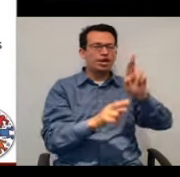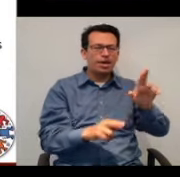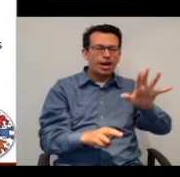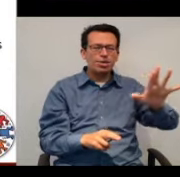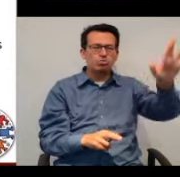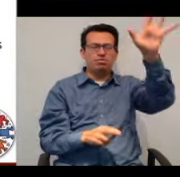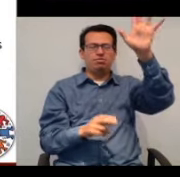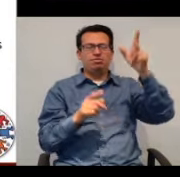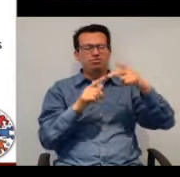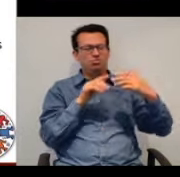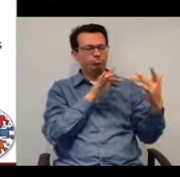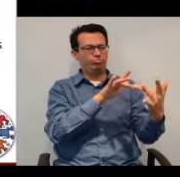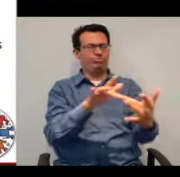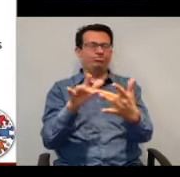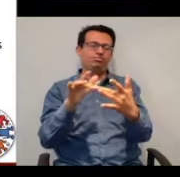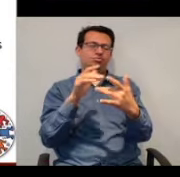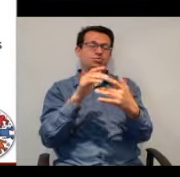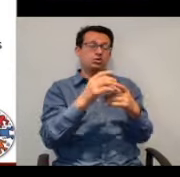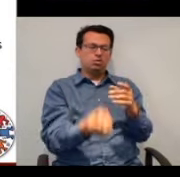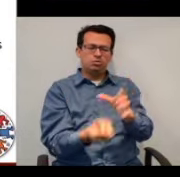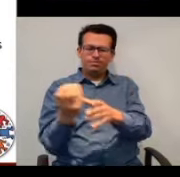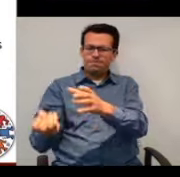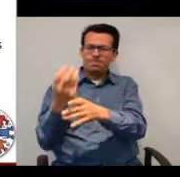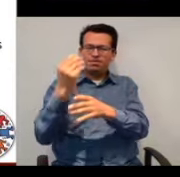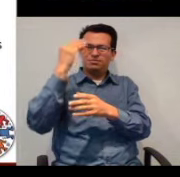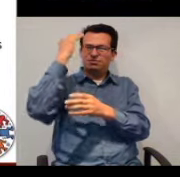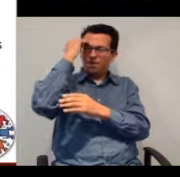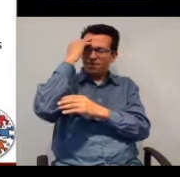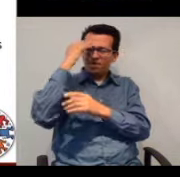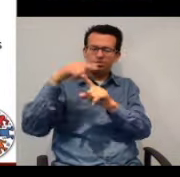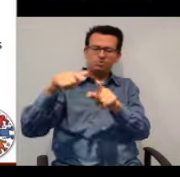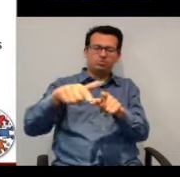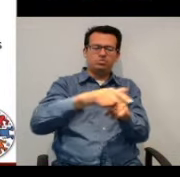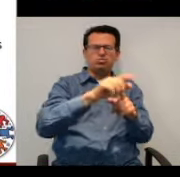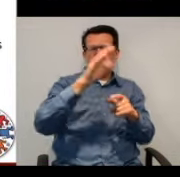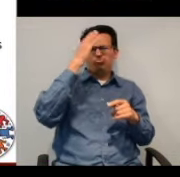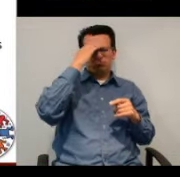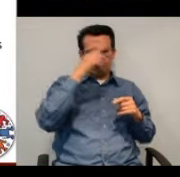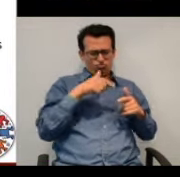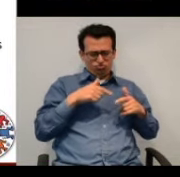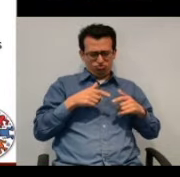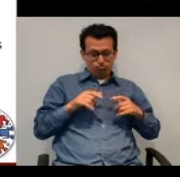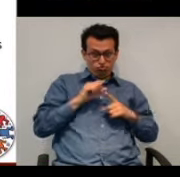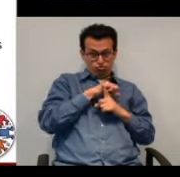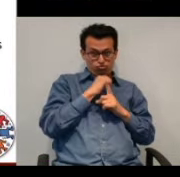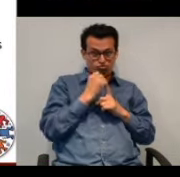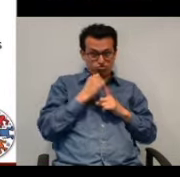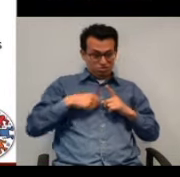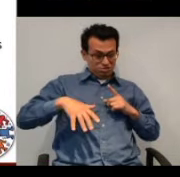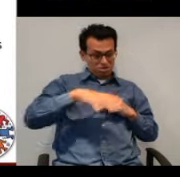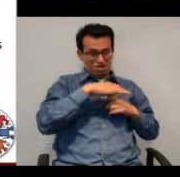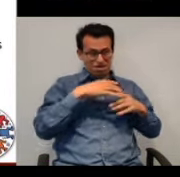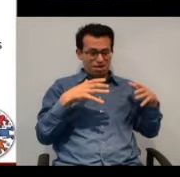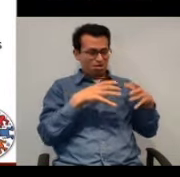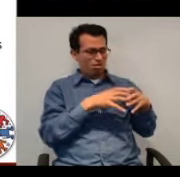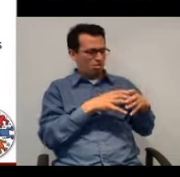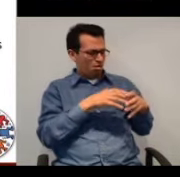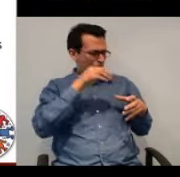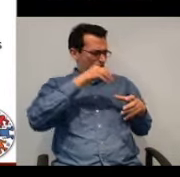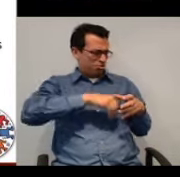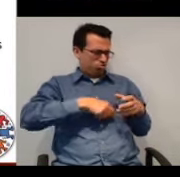de saberes, deben tomar como referente el carácter plural y diverso de la sociedad. Deben no